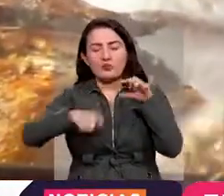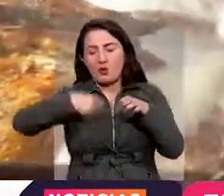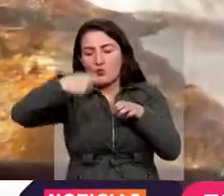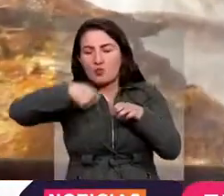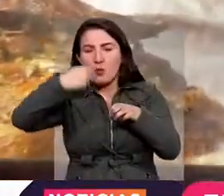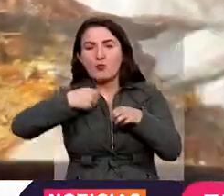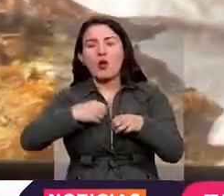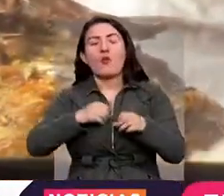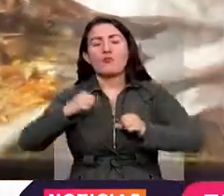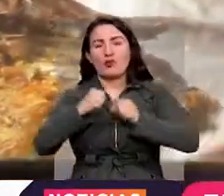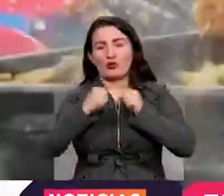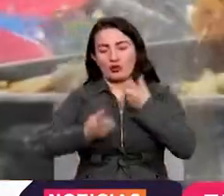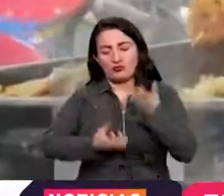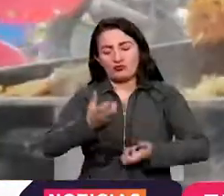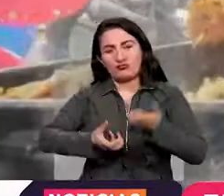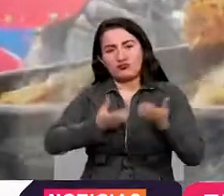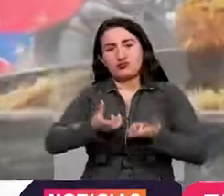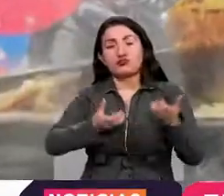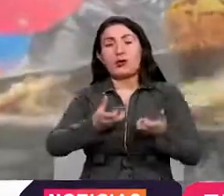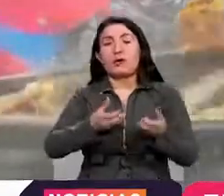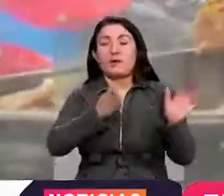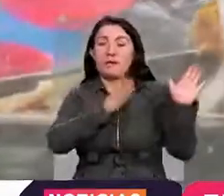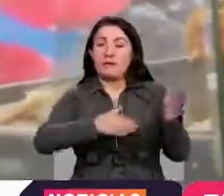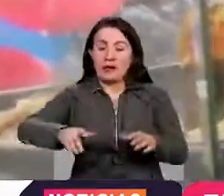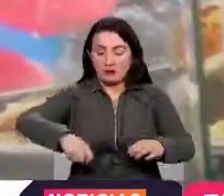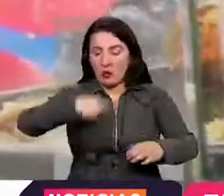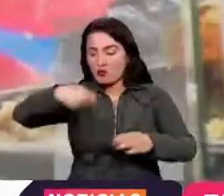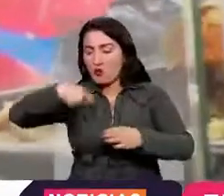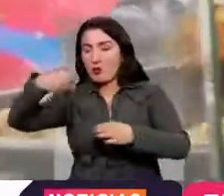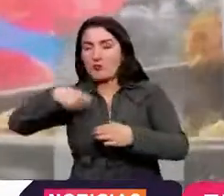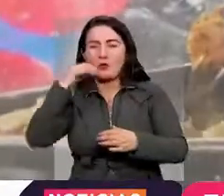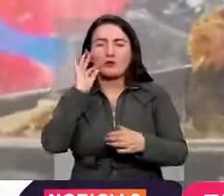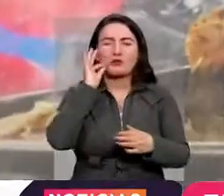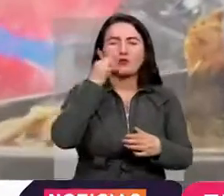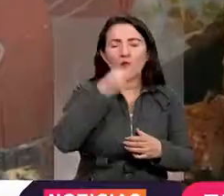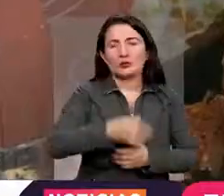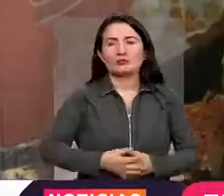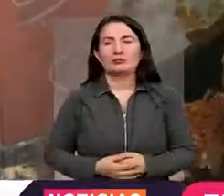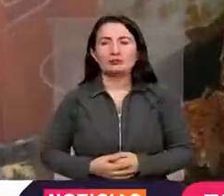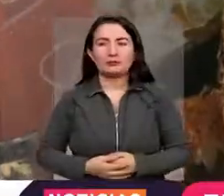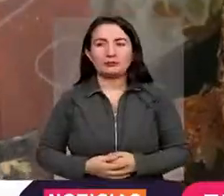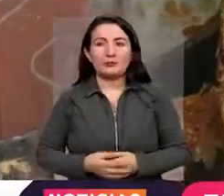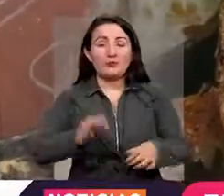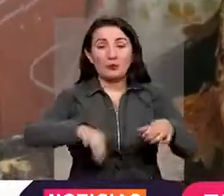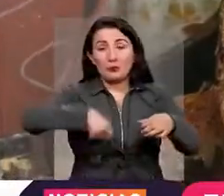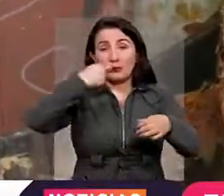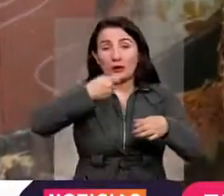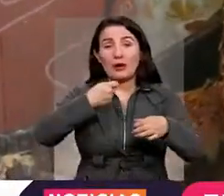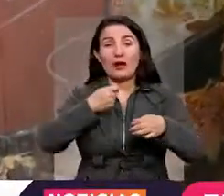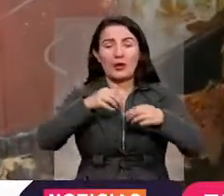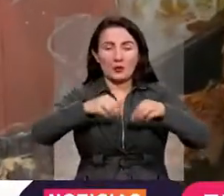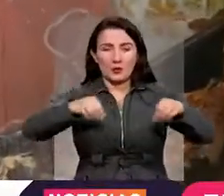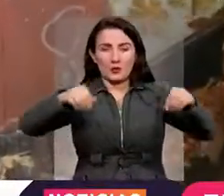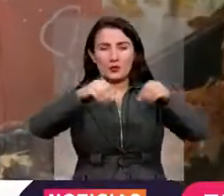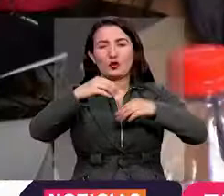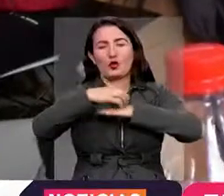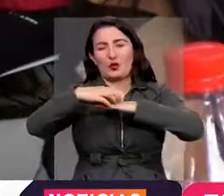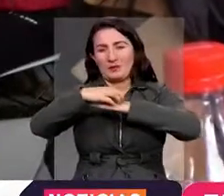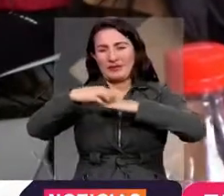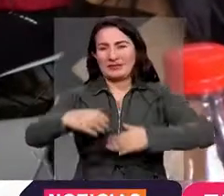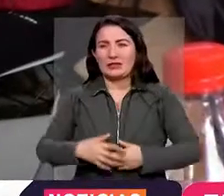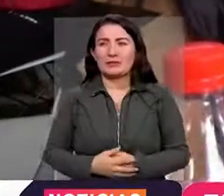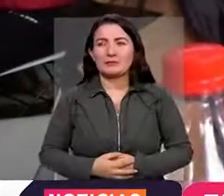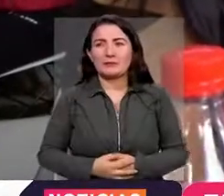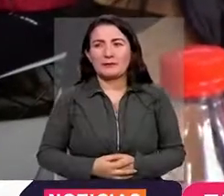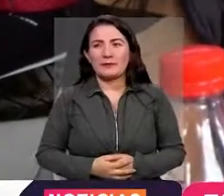bogotano pasa a ser un plan familiar pionero en deleitar el paladar de los capitalinos con un toque de sazón tolimense.